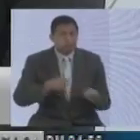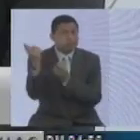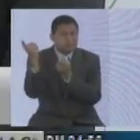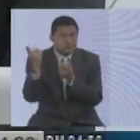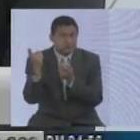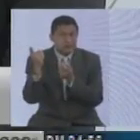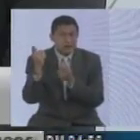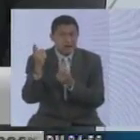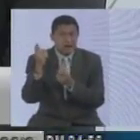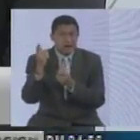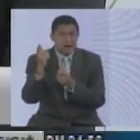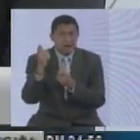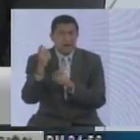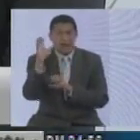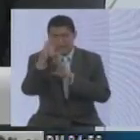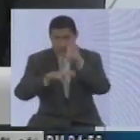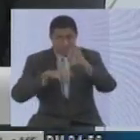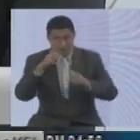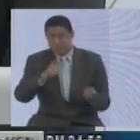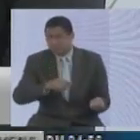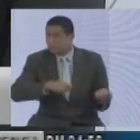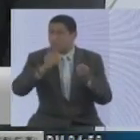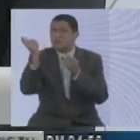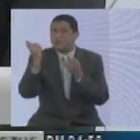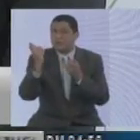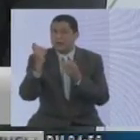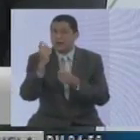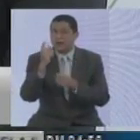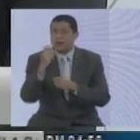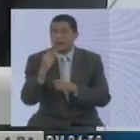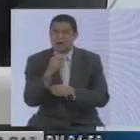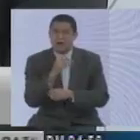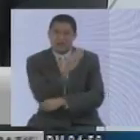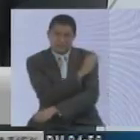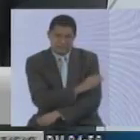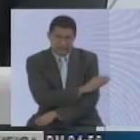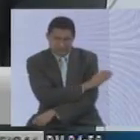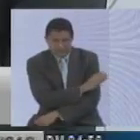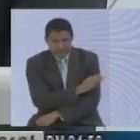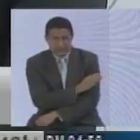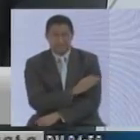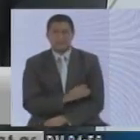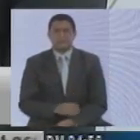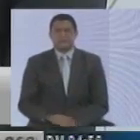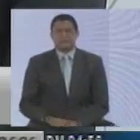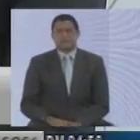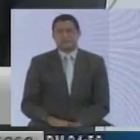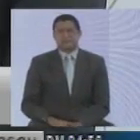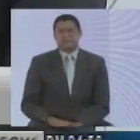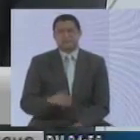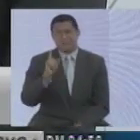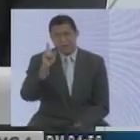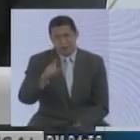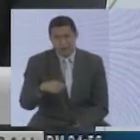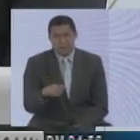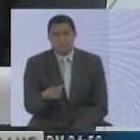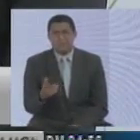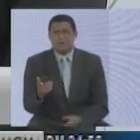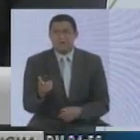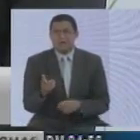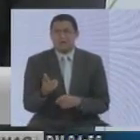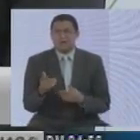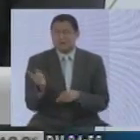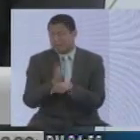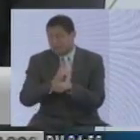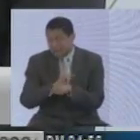ese paciente al centro asistencial a la clínica veterinaria de una manera muy